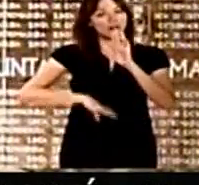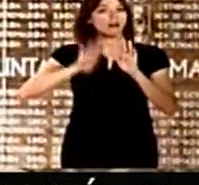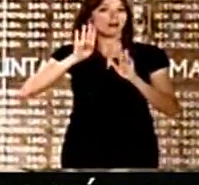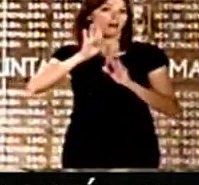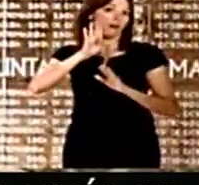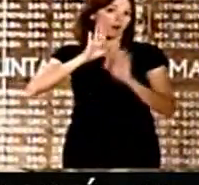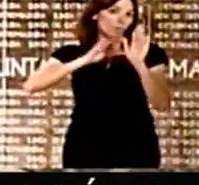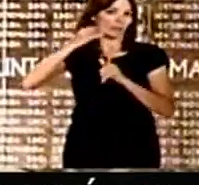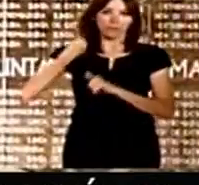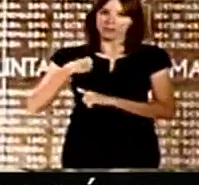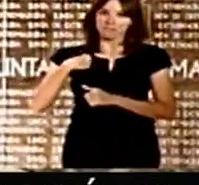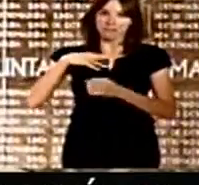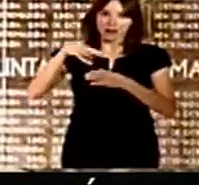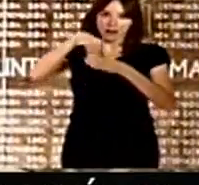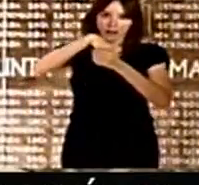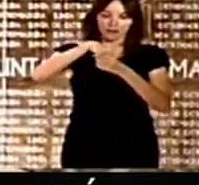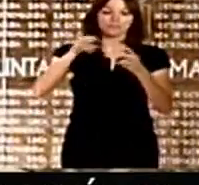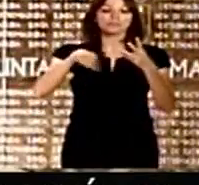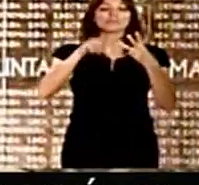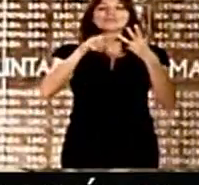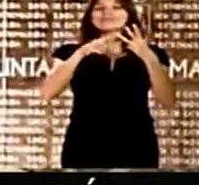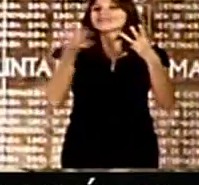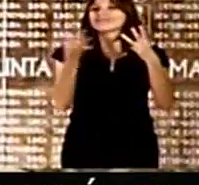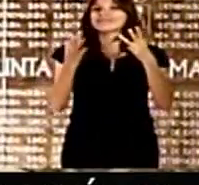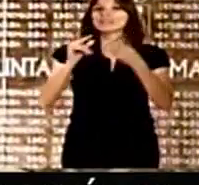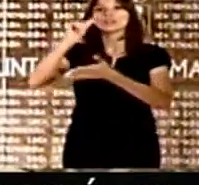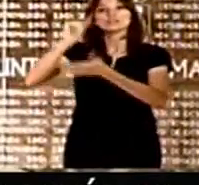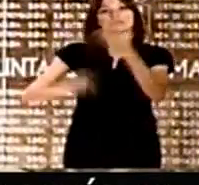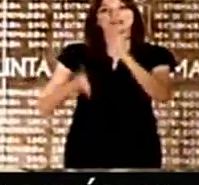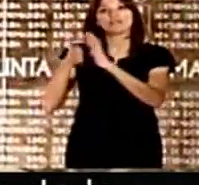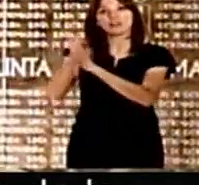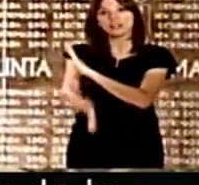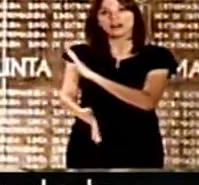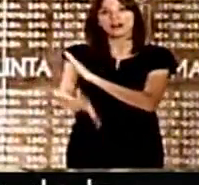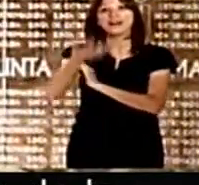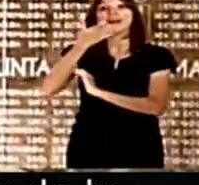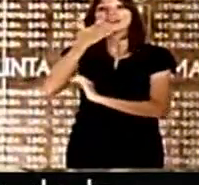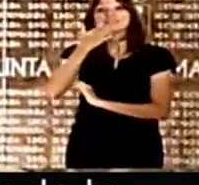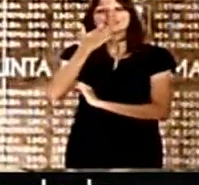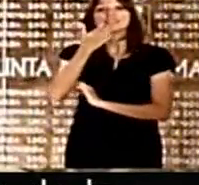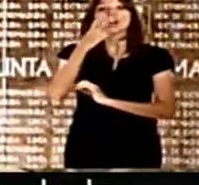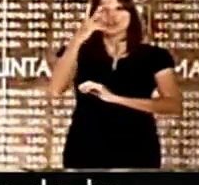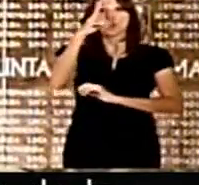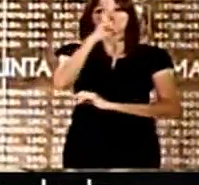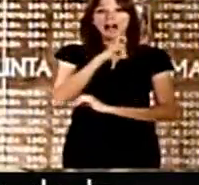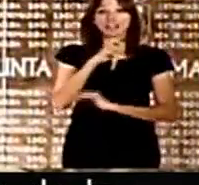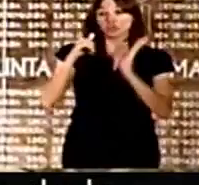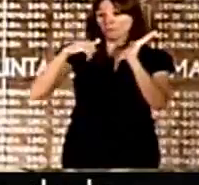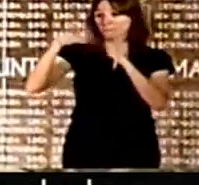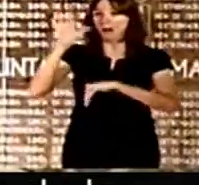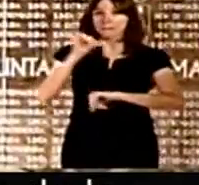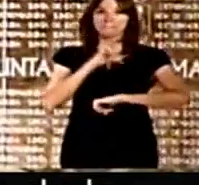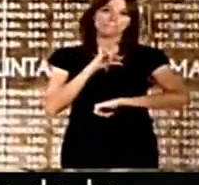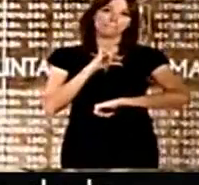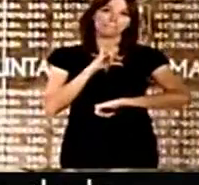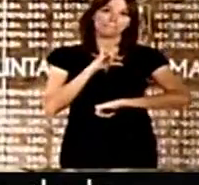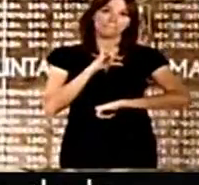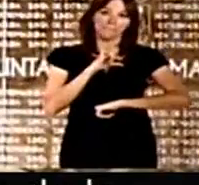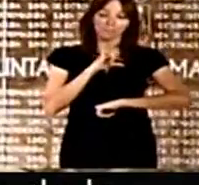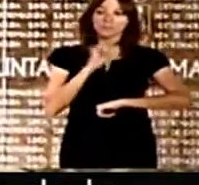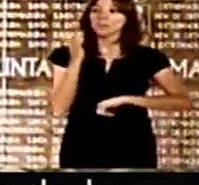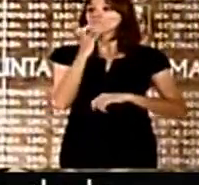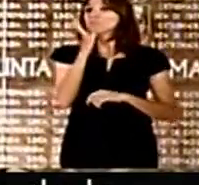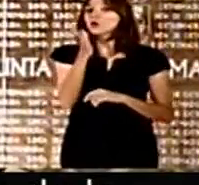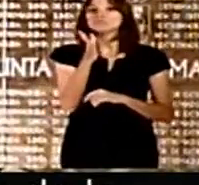convocatoria se trata de contratación indefinida para mujeres que lleven más de 24 meses en el paro, desempleadas después del nacimiento